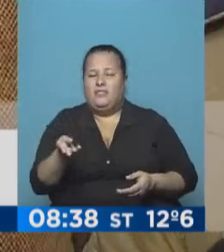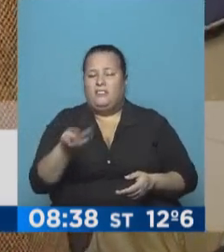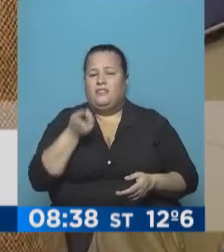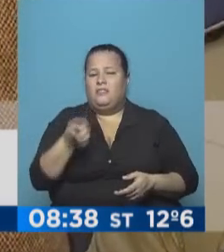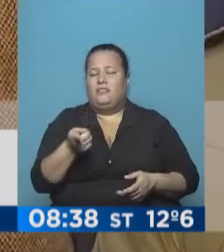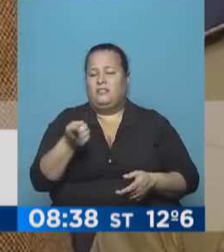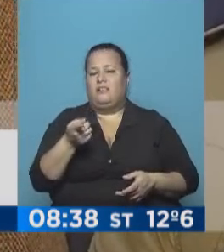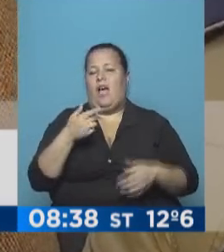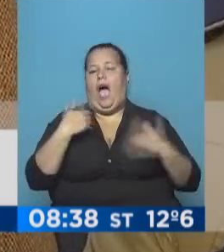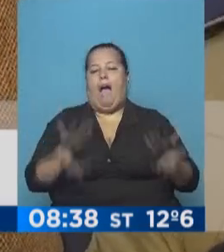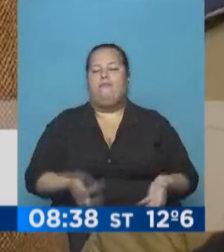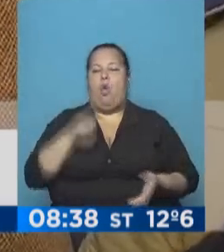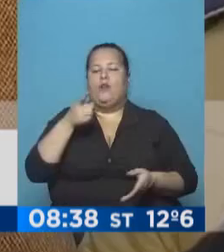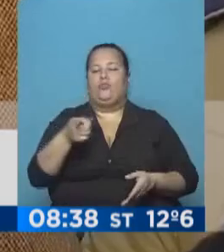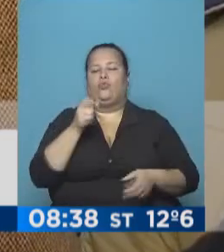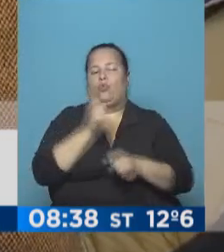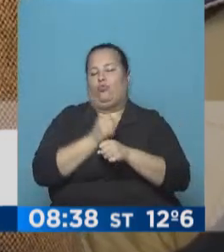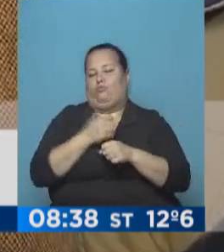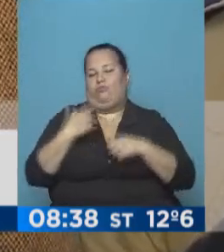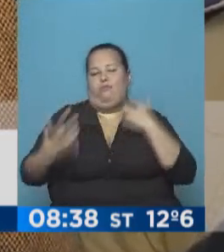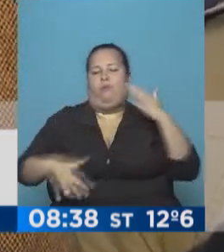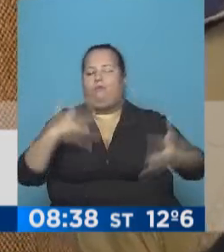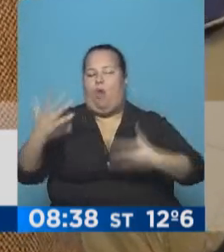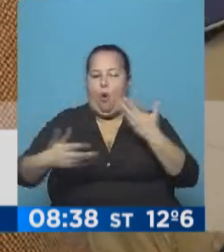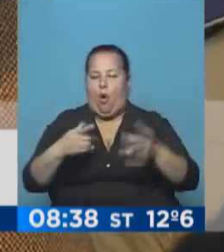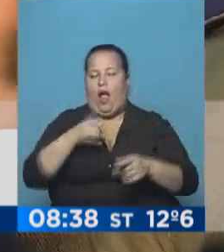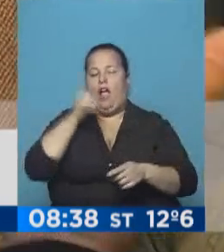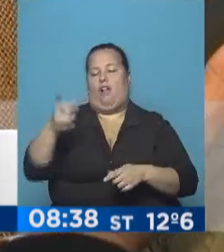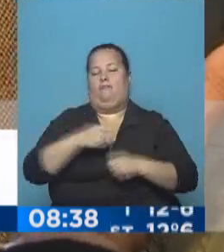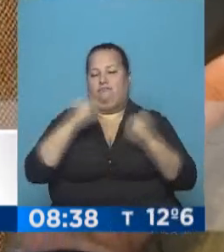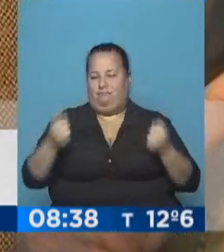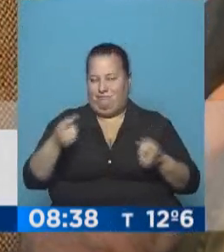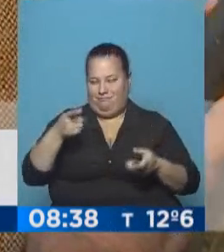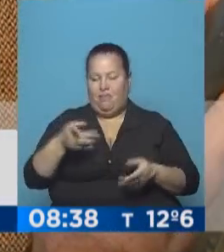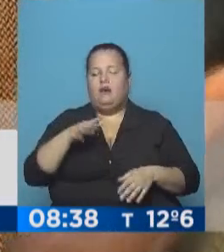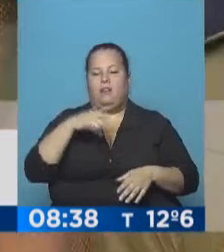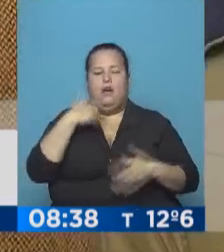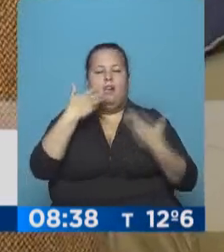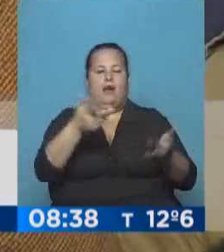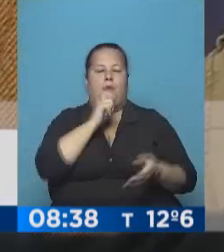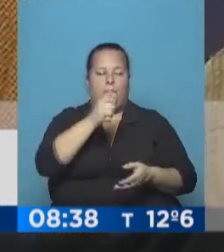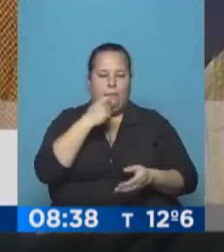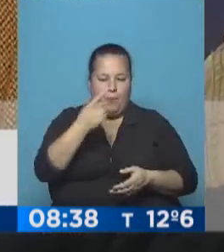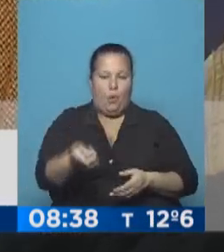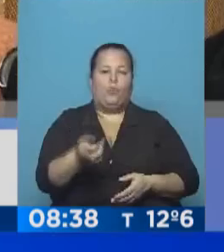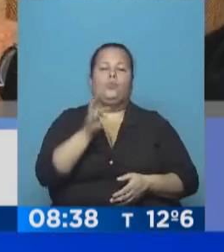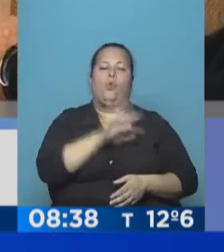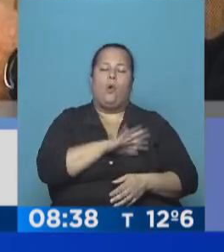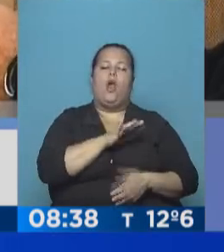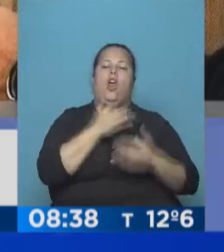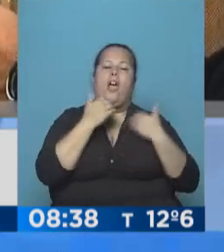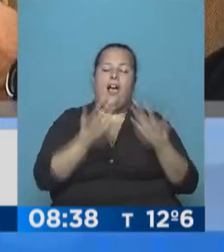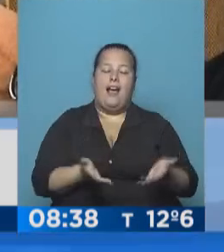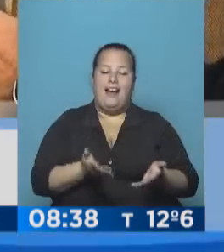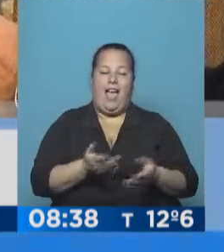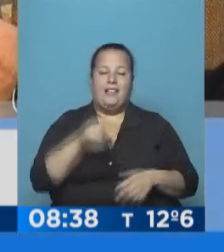hace uso de su fuerza y da la violencia antes de la autoridad. Alejandro Lourdes, los escucha Reynoso. Edgardo, bueno, gracias